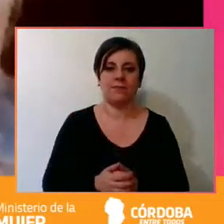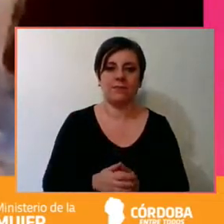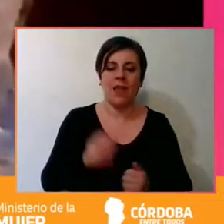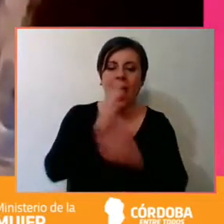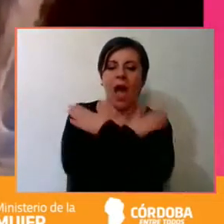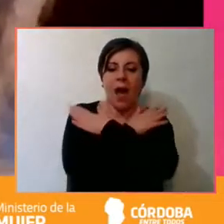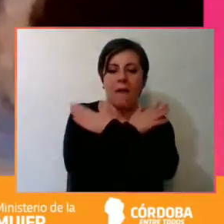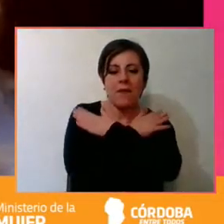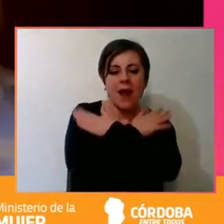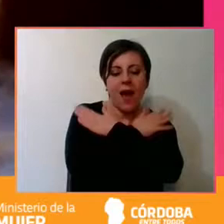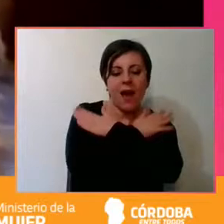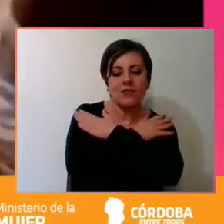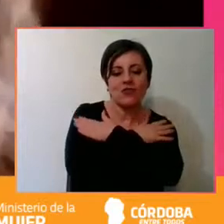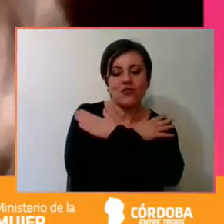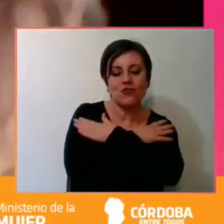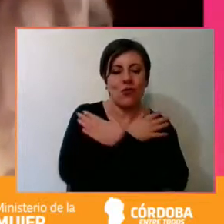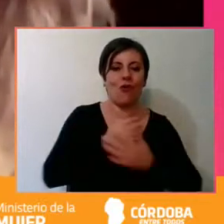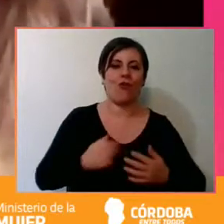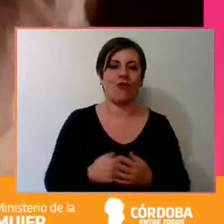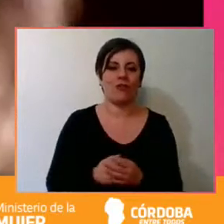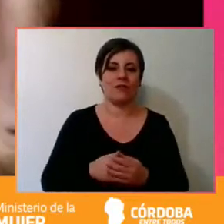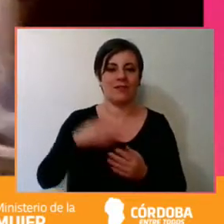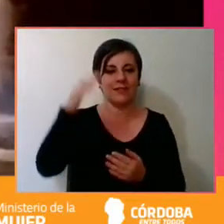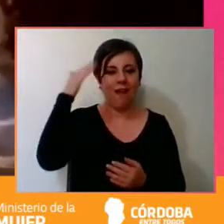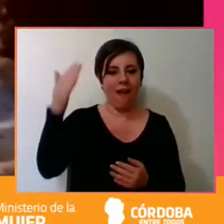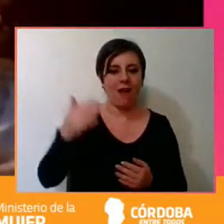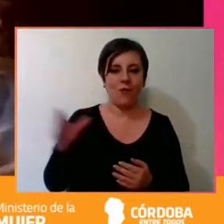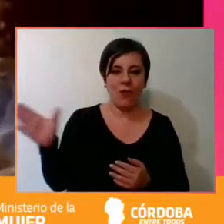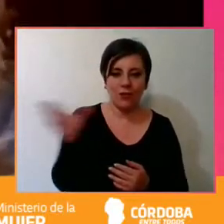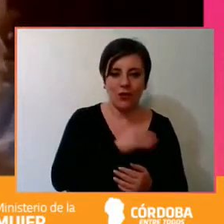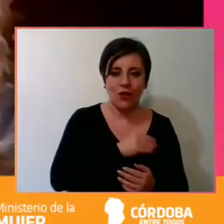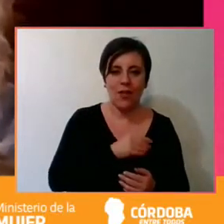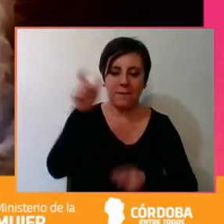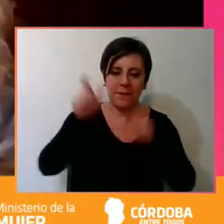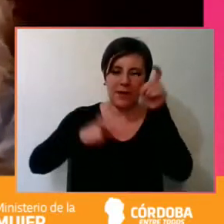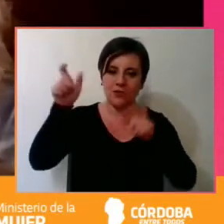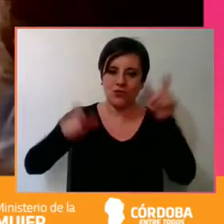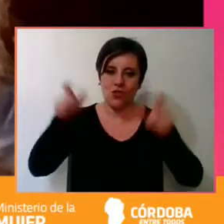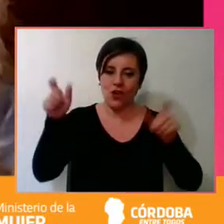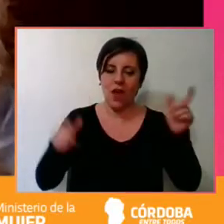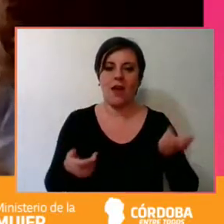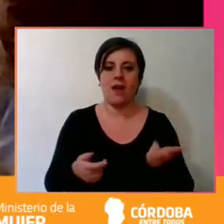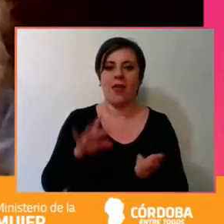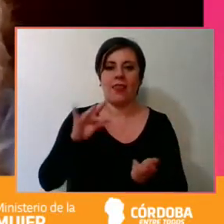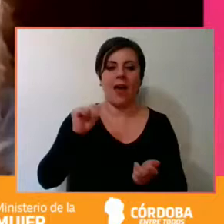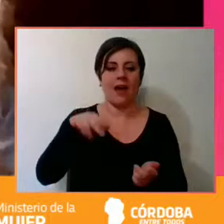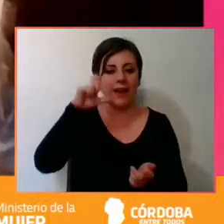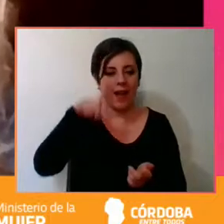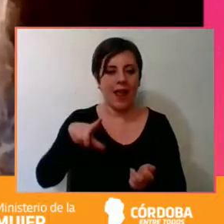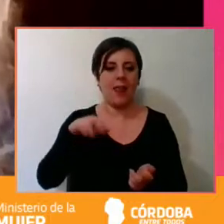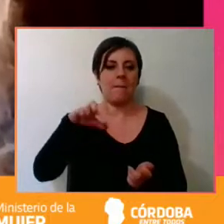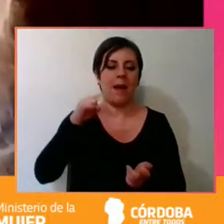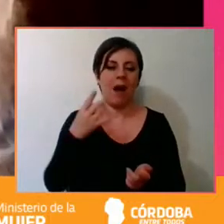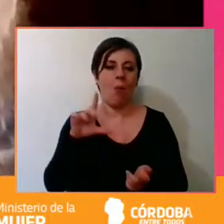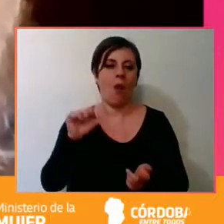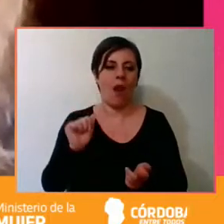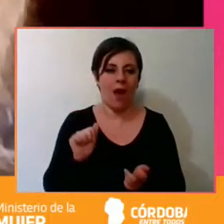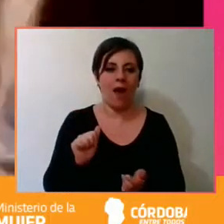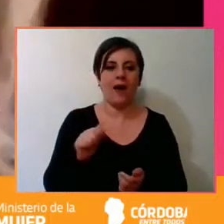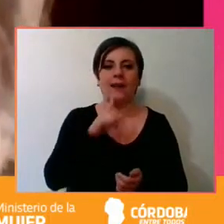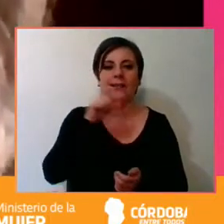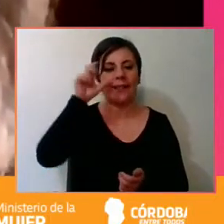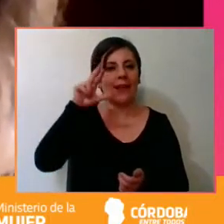abrazo enorme y un saludo a todas las personas, a Daniel, a Paula Narváez, a